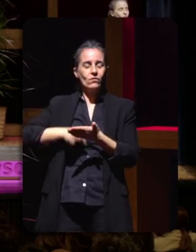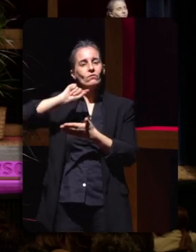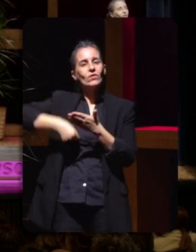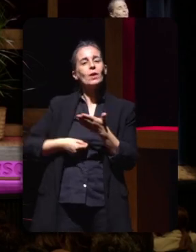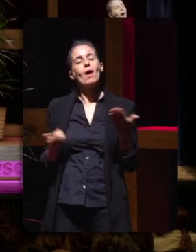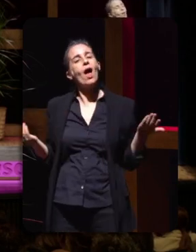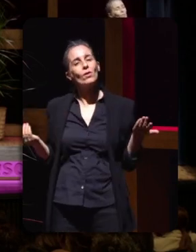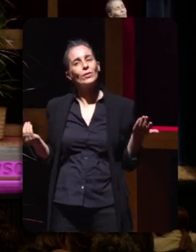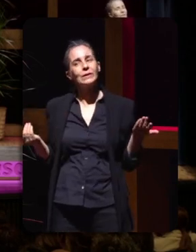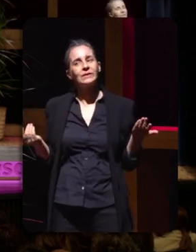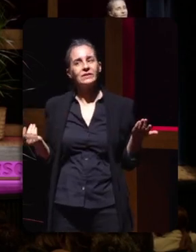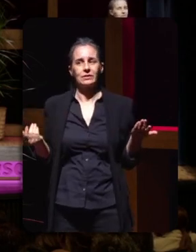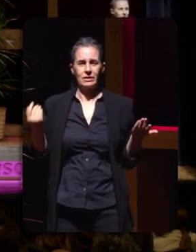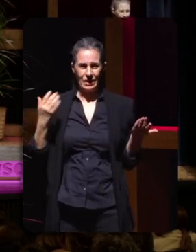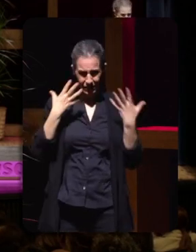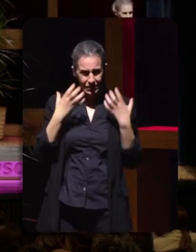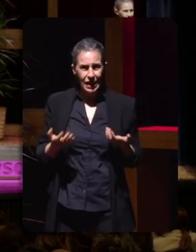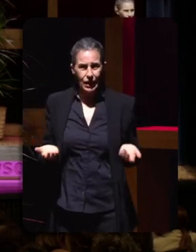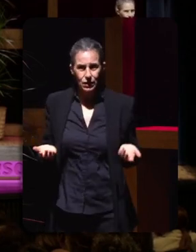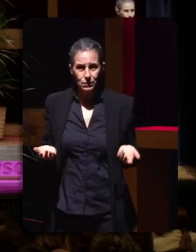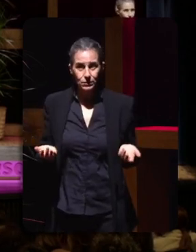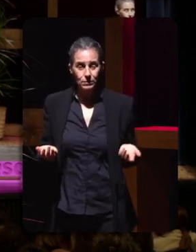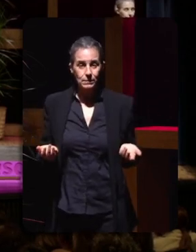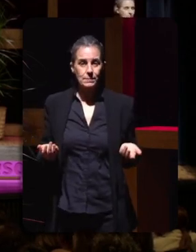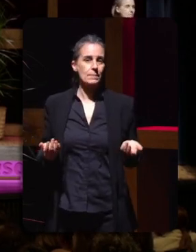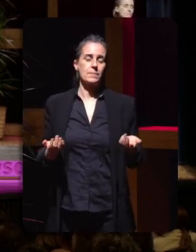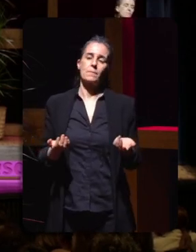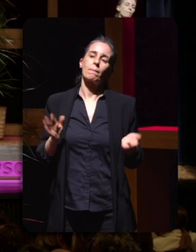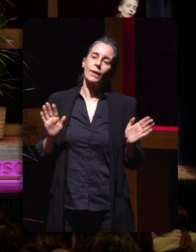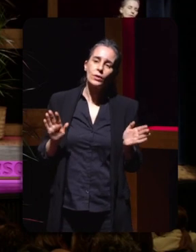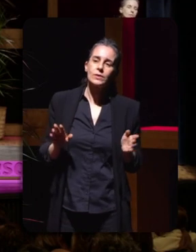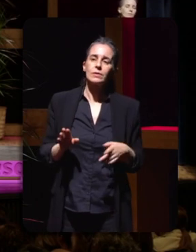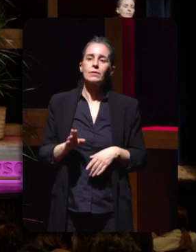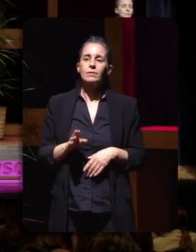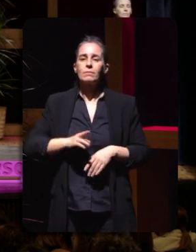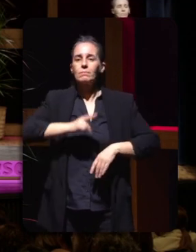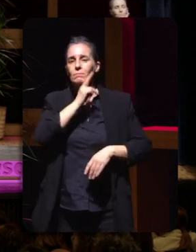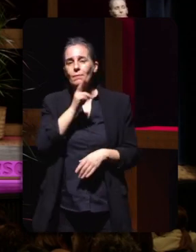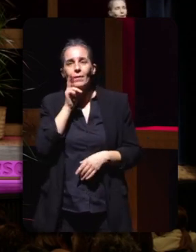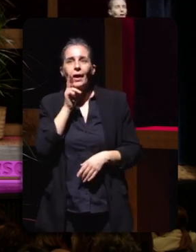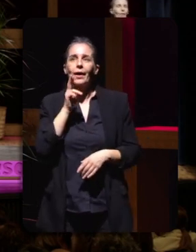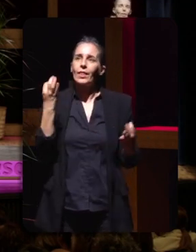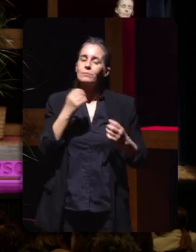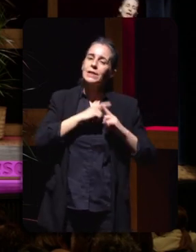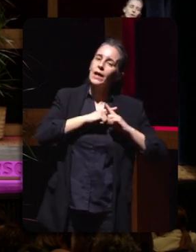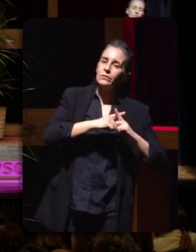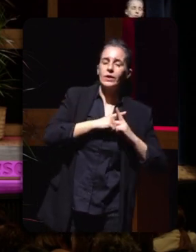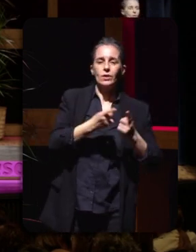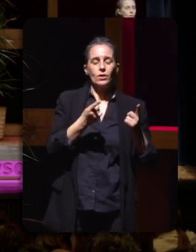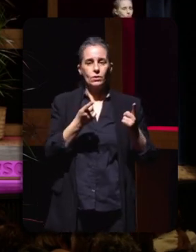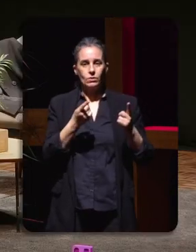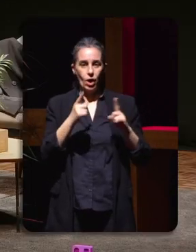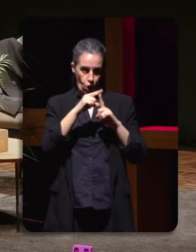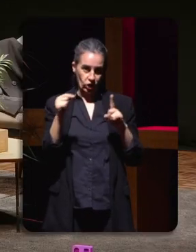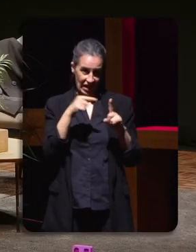esto pero no en serio y seguimos mamá sacrificio el corte inglés o sea no sé